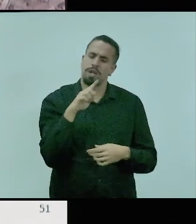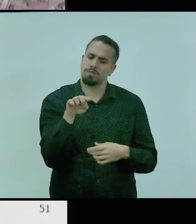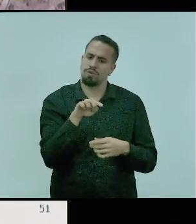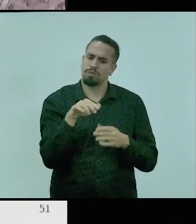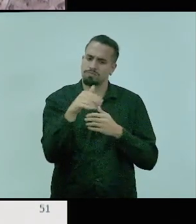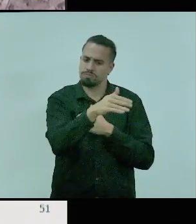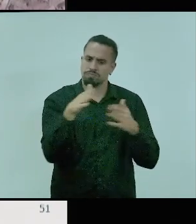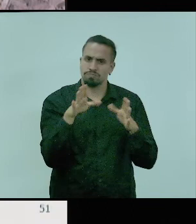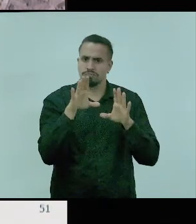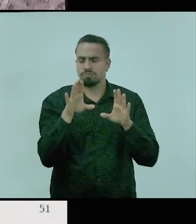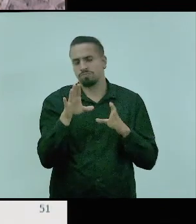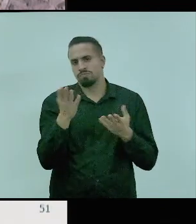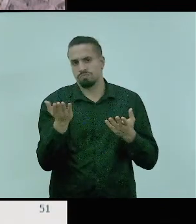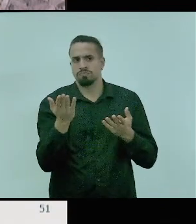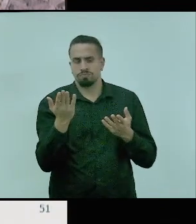complejo